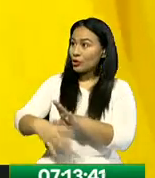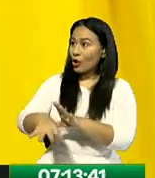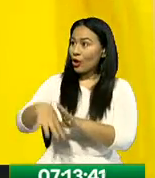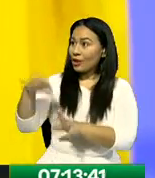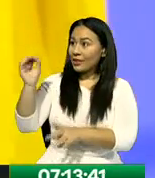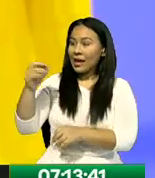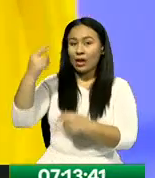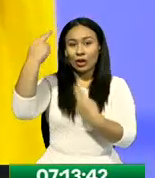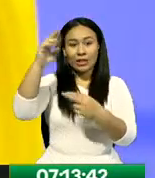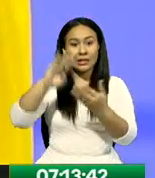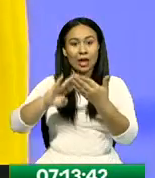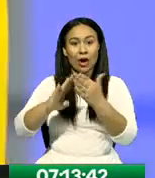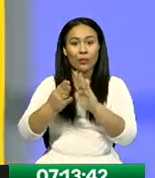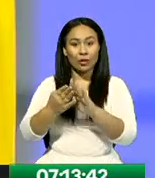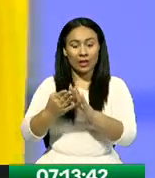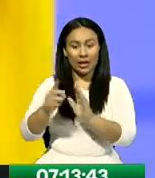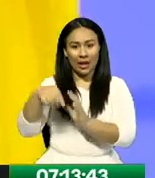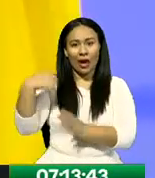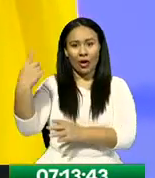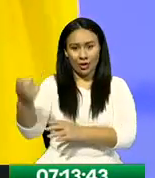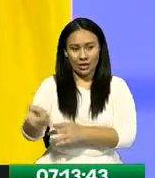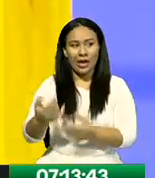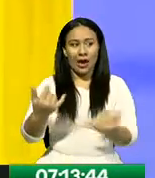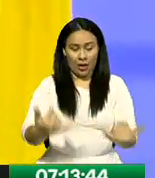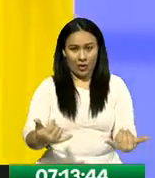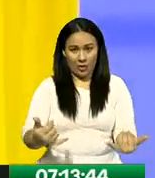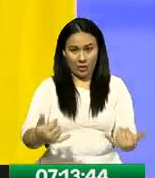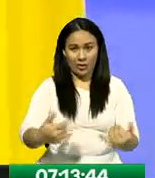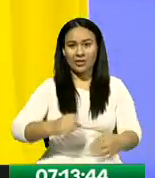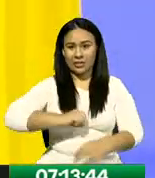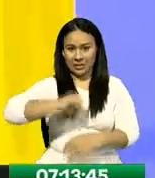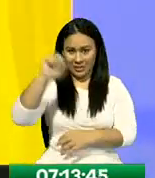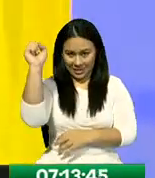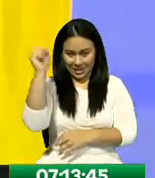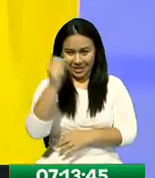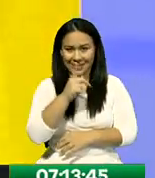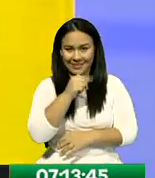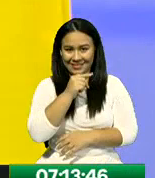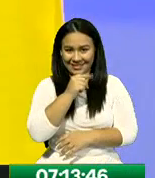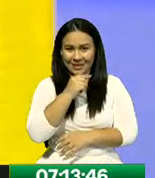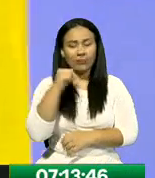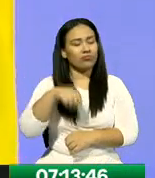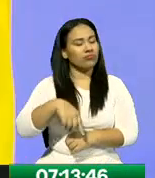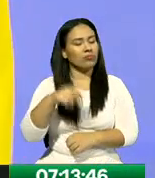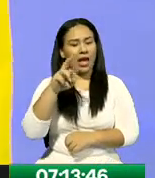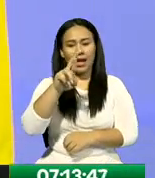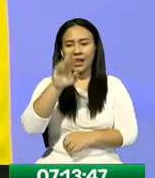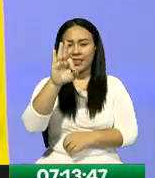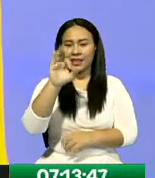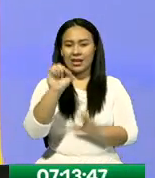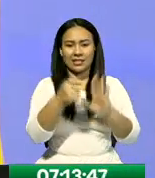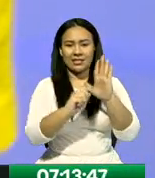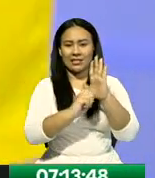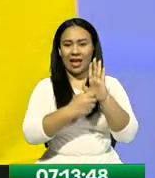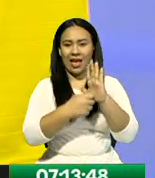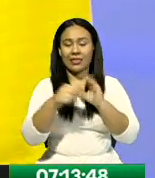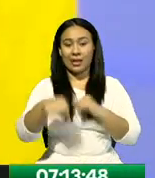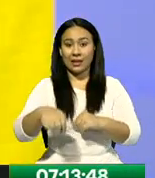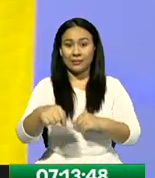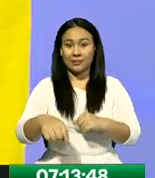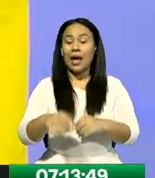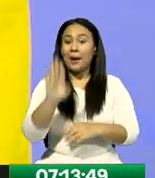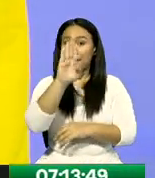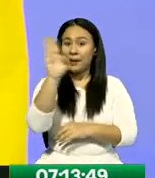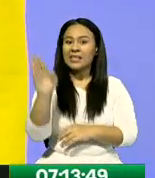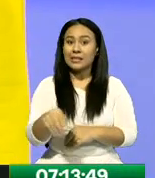la comunidad. Claro que sí, y recordemos que RTS, que está más mundial que nunca, estará transmitiendo este